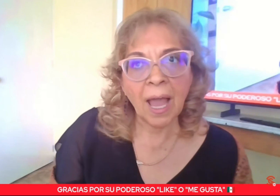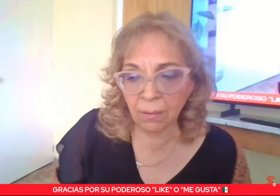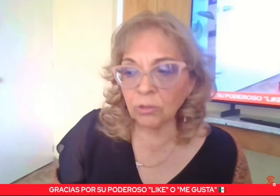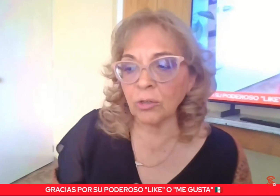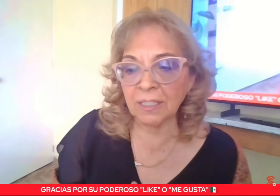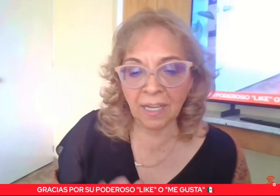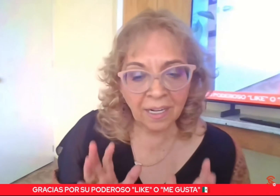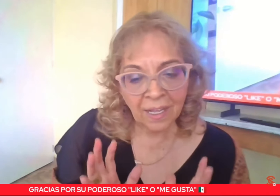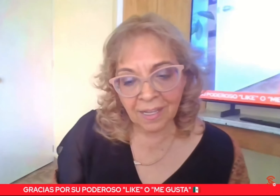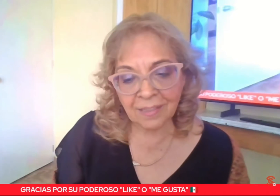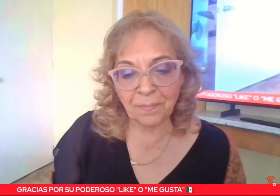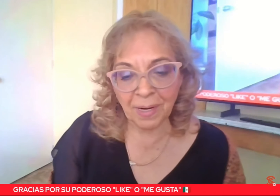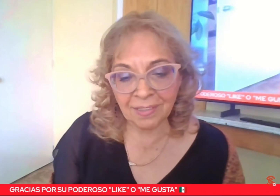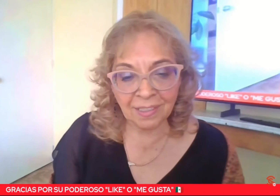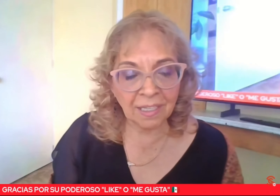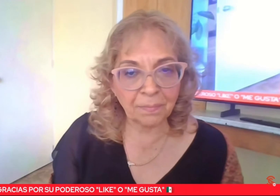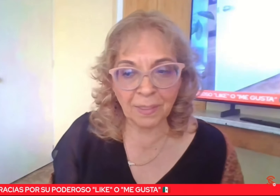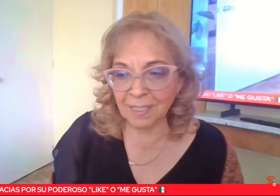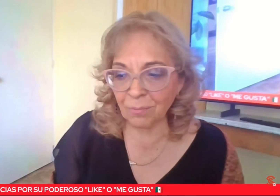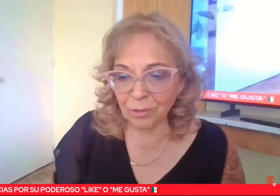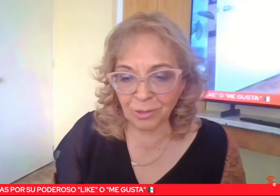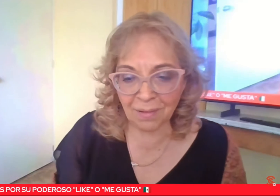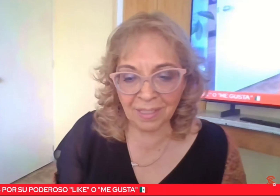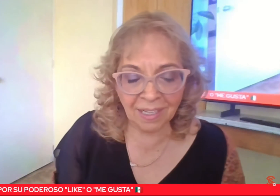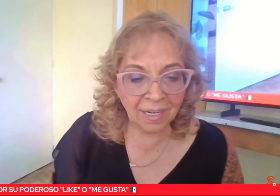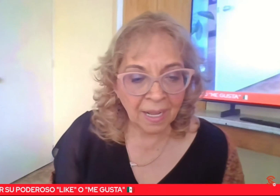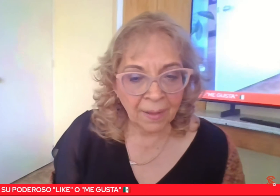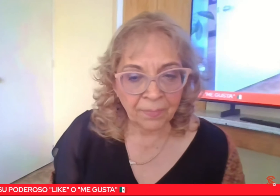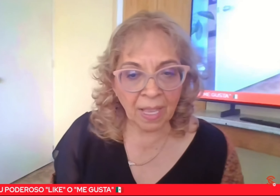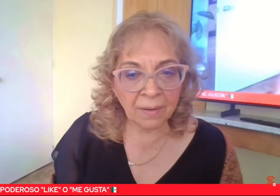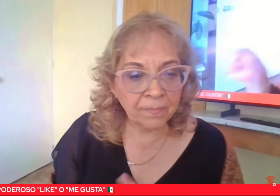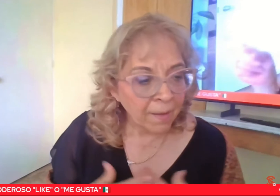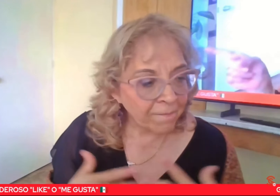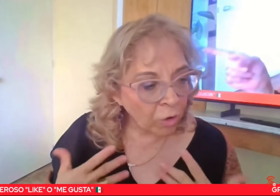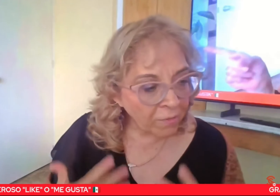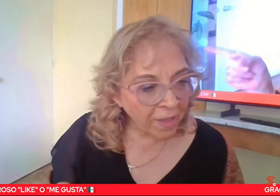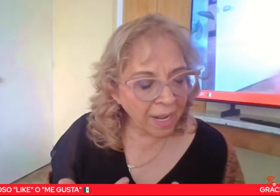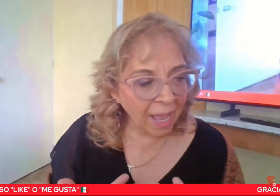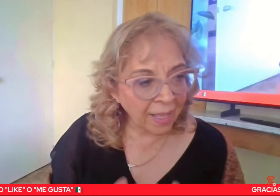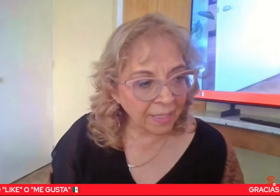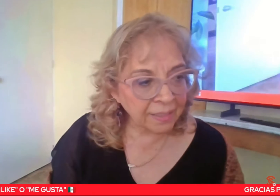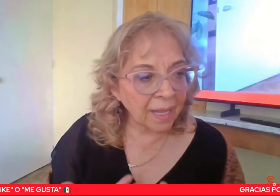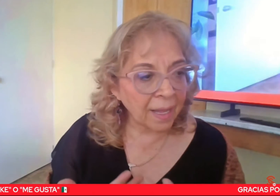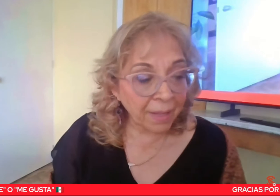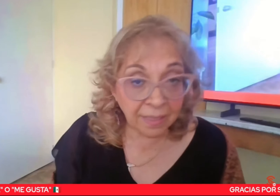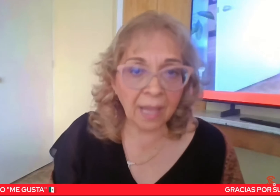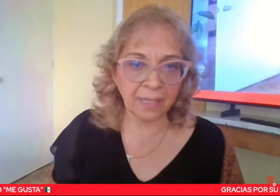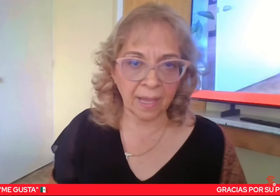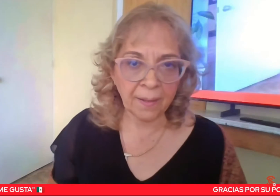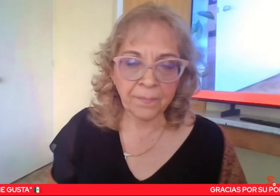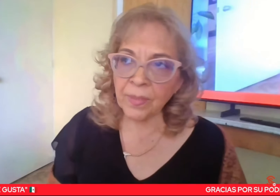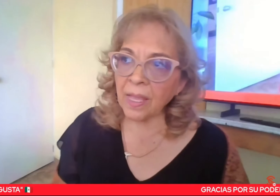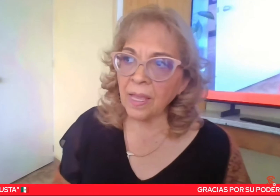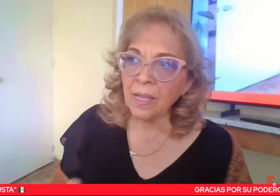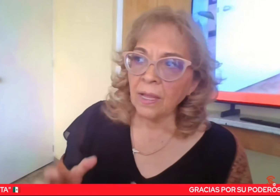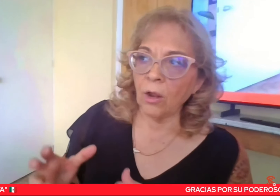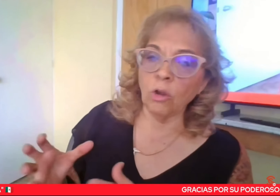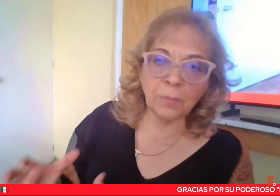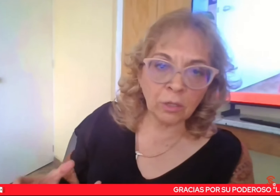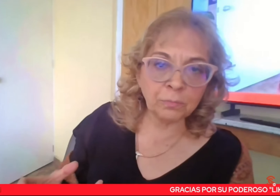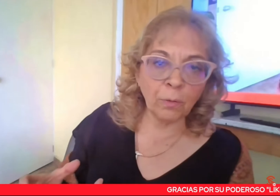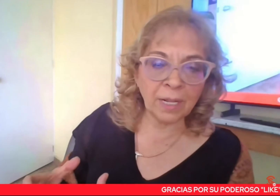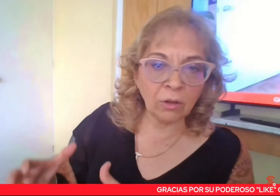hay mucho que hacer. ¿Qué te parece si pensamos otra vez en volver a esta batalla de